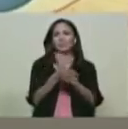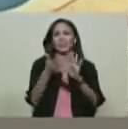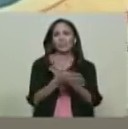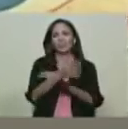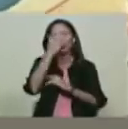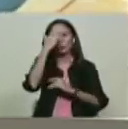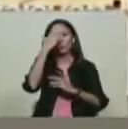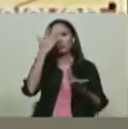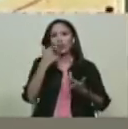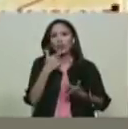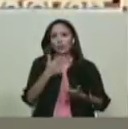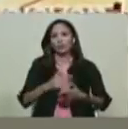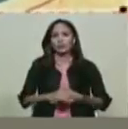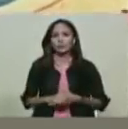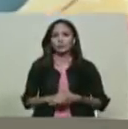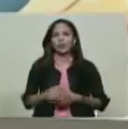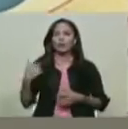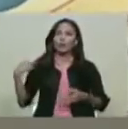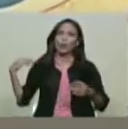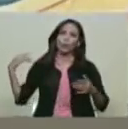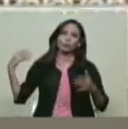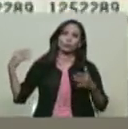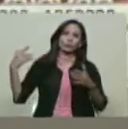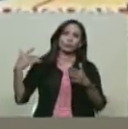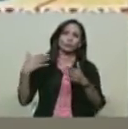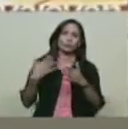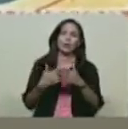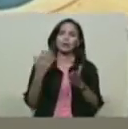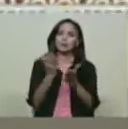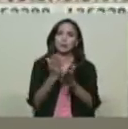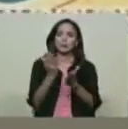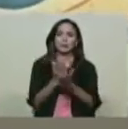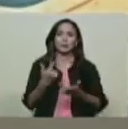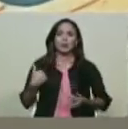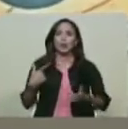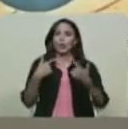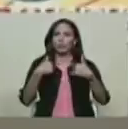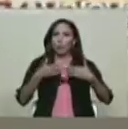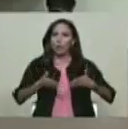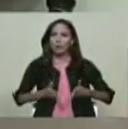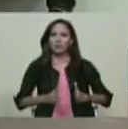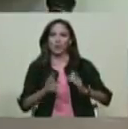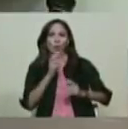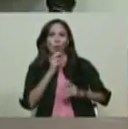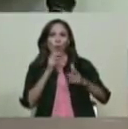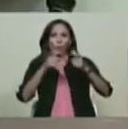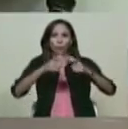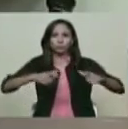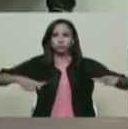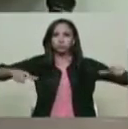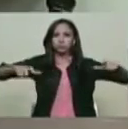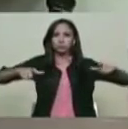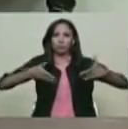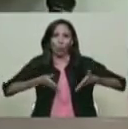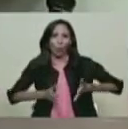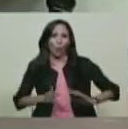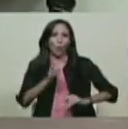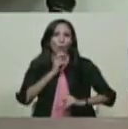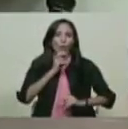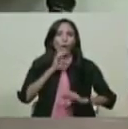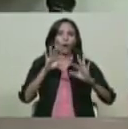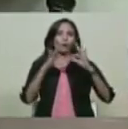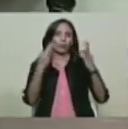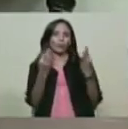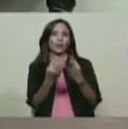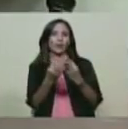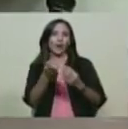de un trabajo. Porque lo he hecho toda la vida. Yo no nací en cuna de oro. Ni pertenezco a familias de